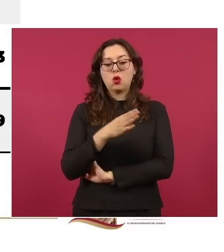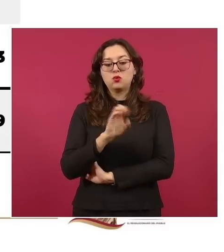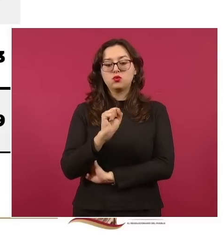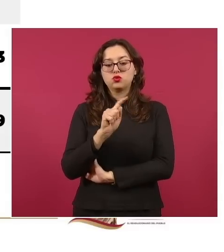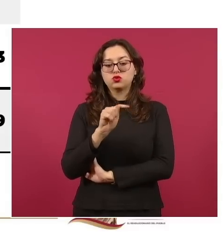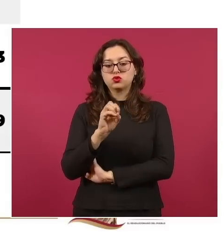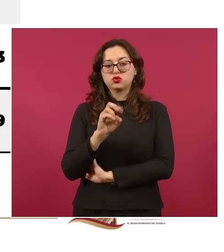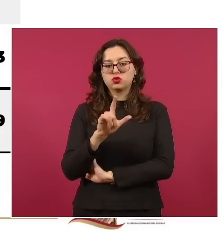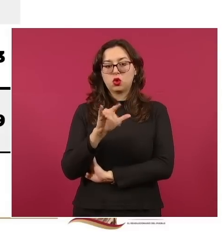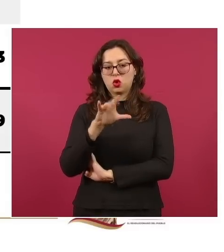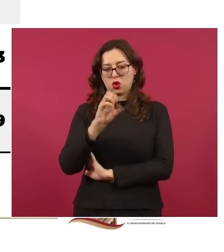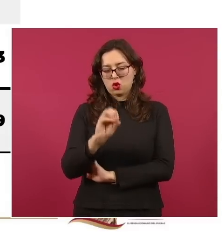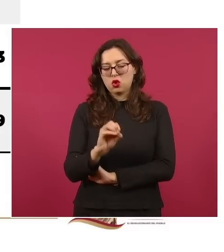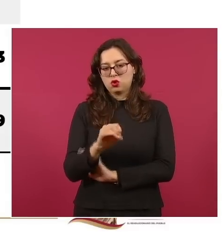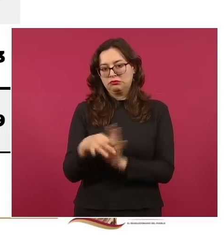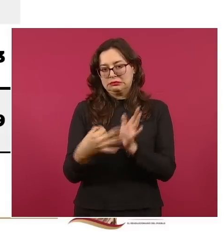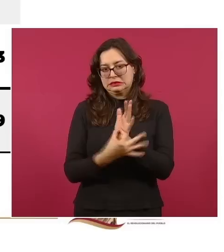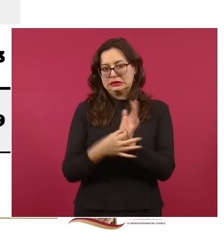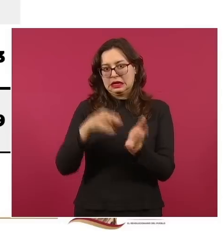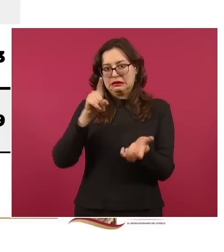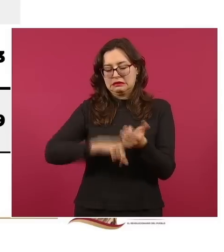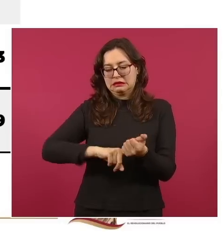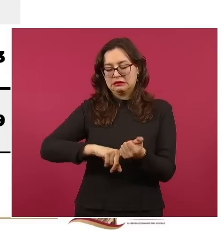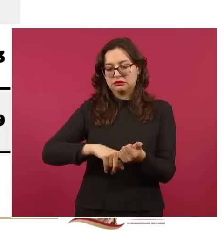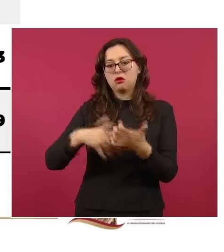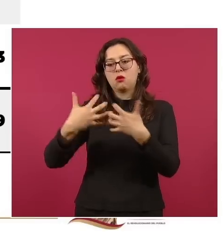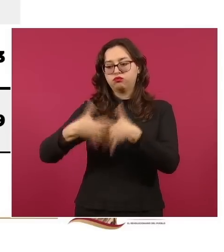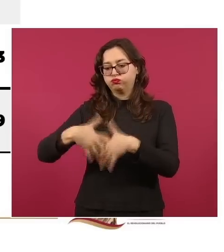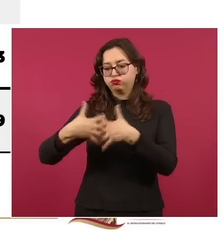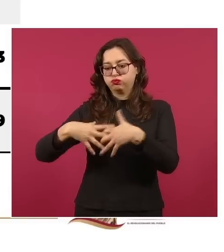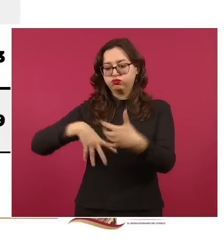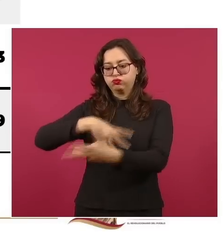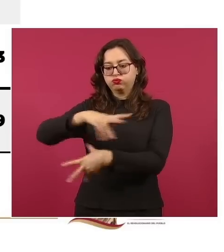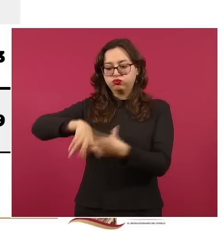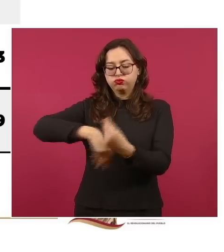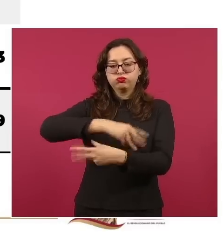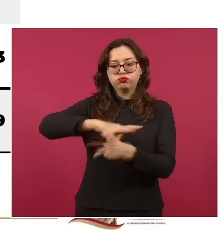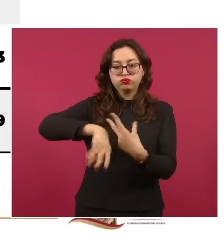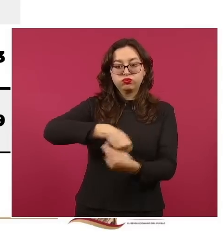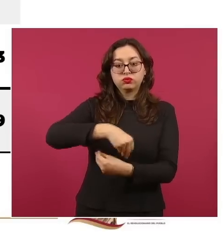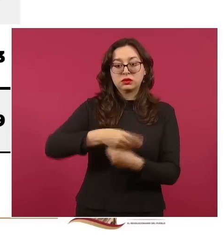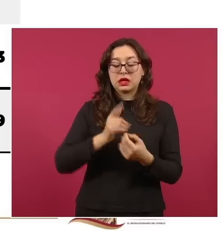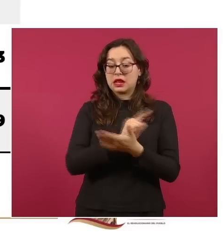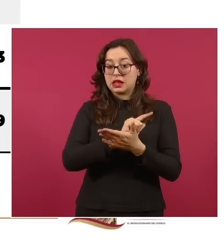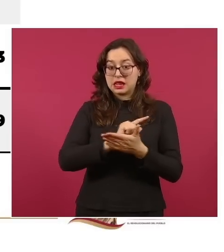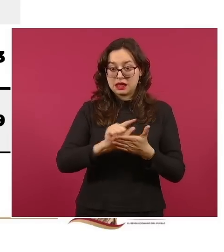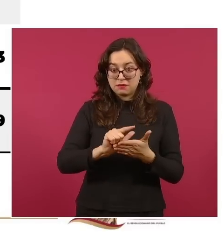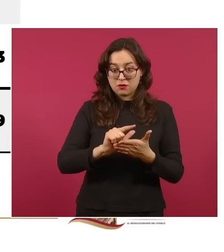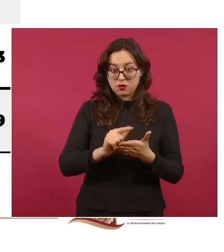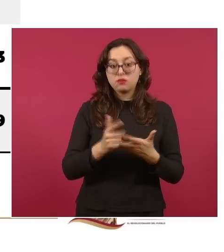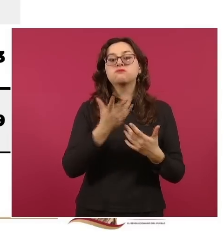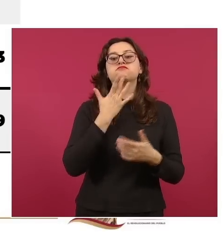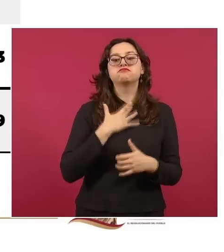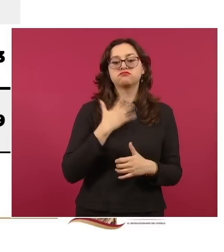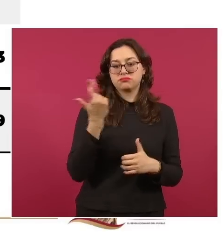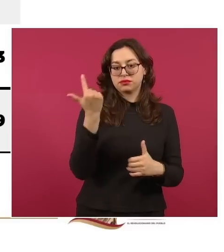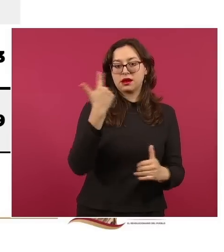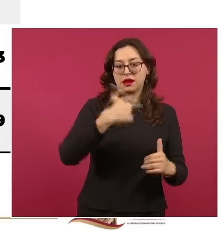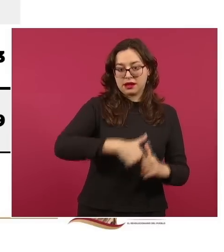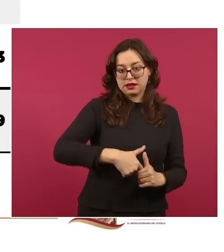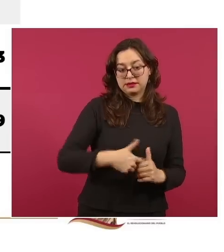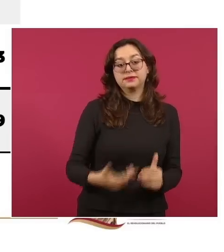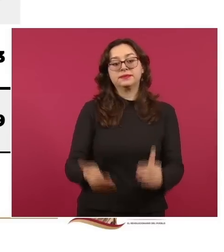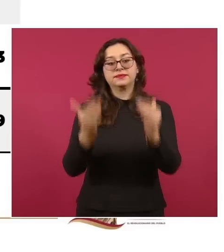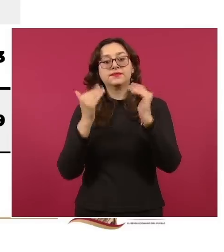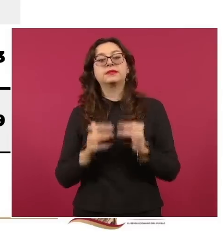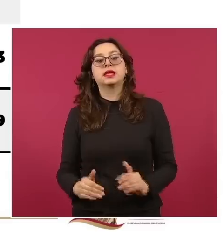y se va a procesar para formar diésel y gasolina. Y el de Salina Cruz igual, de